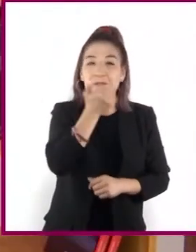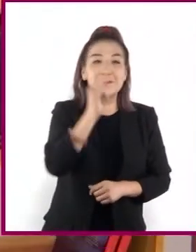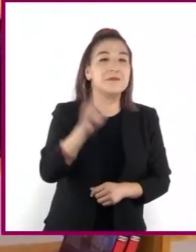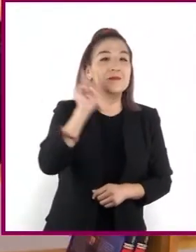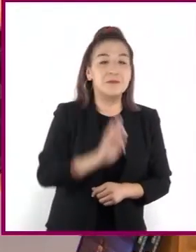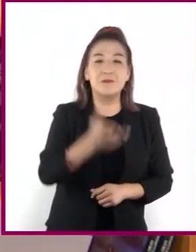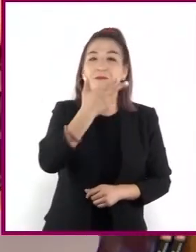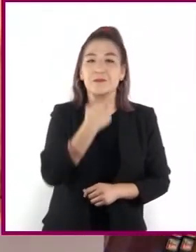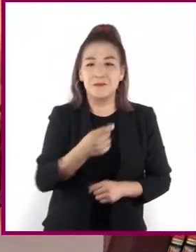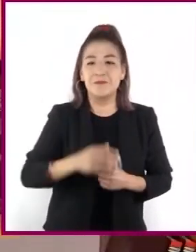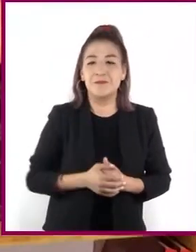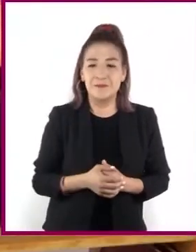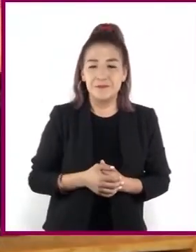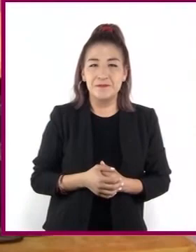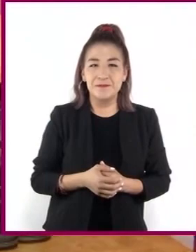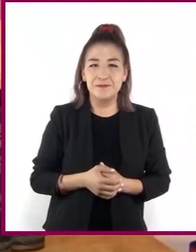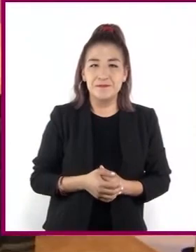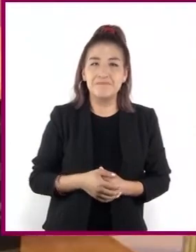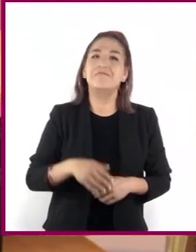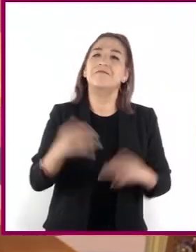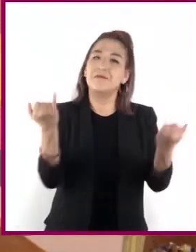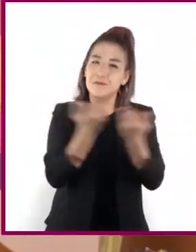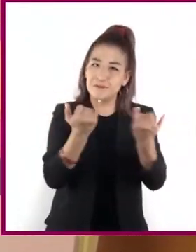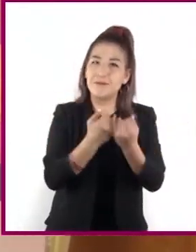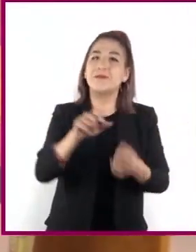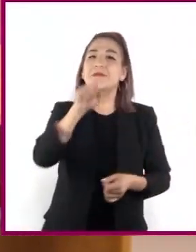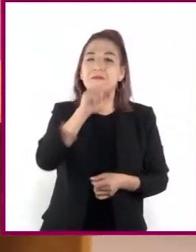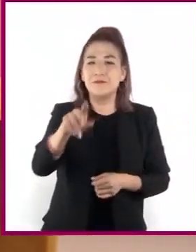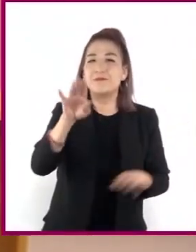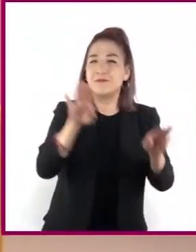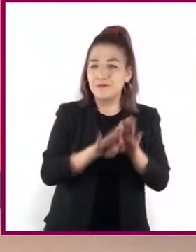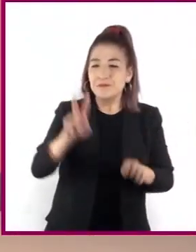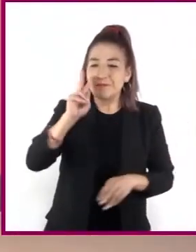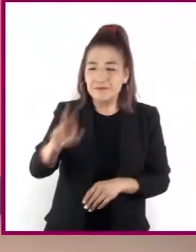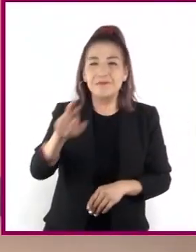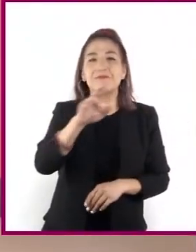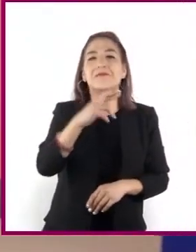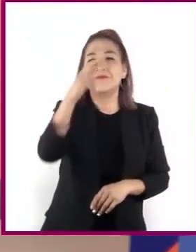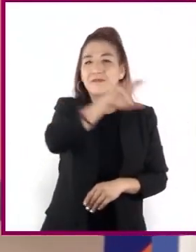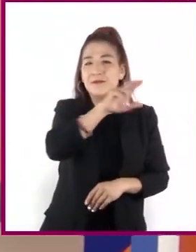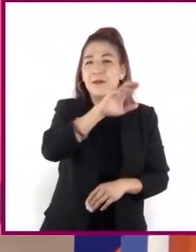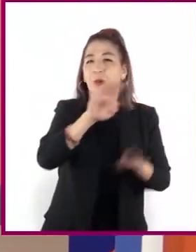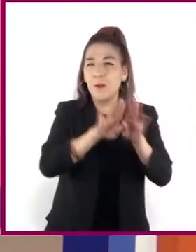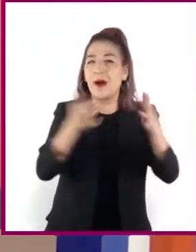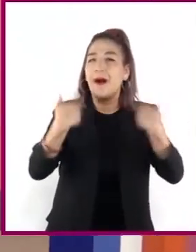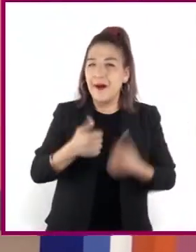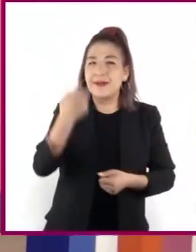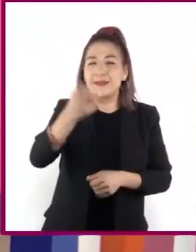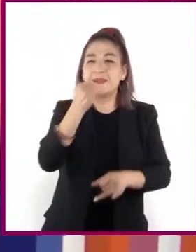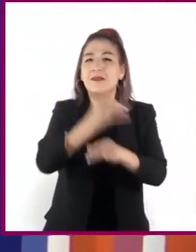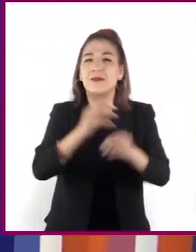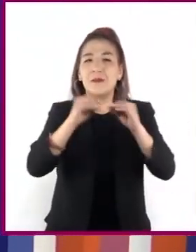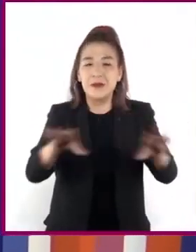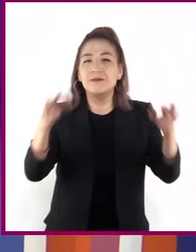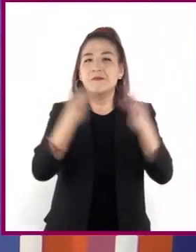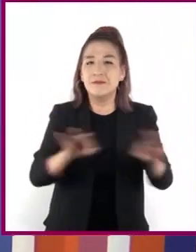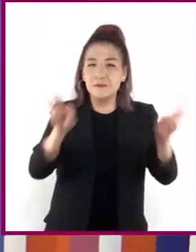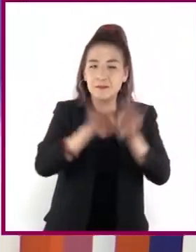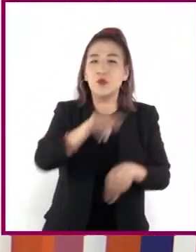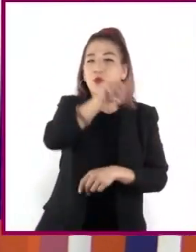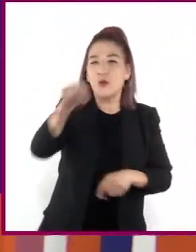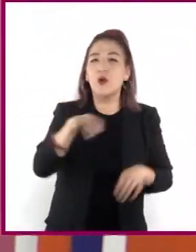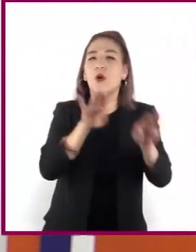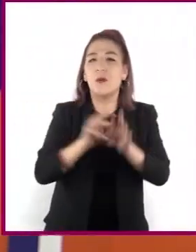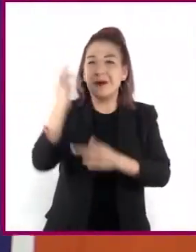y alumnos también hayan reconocido los distintos aspectos que debe contener su resumen y lograr